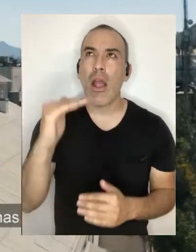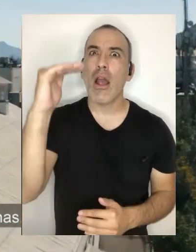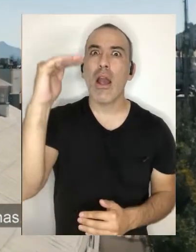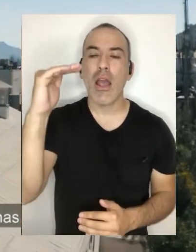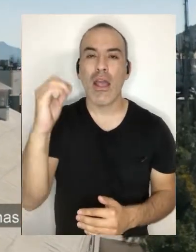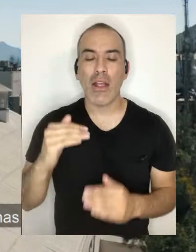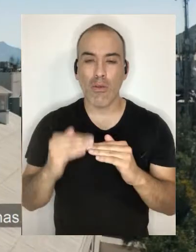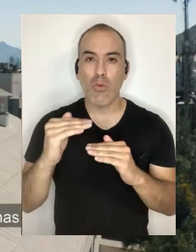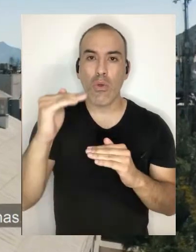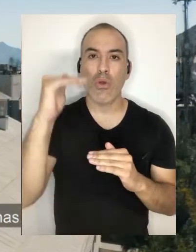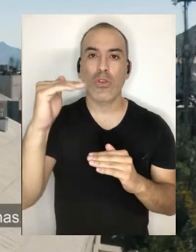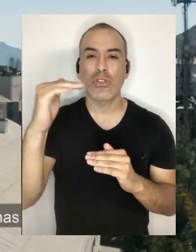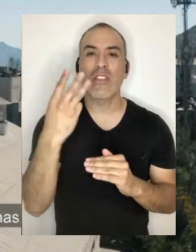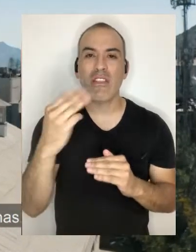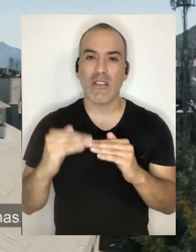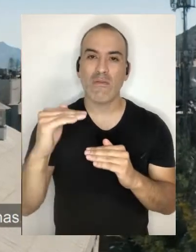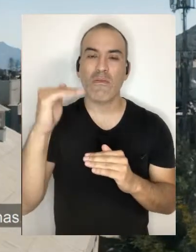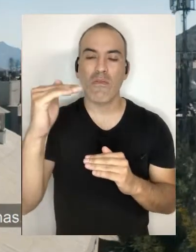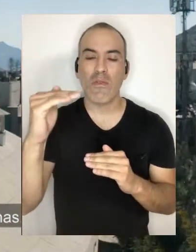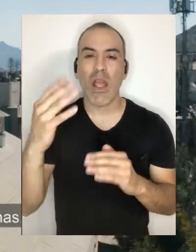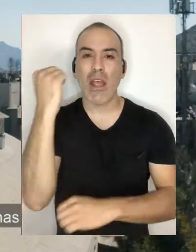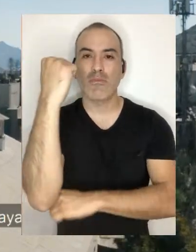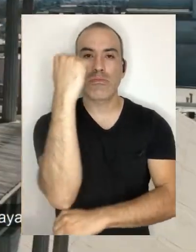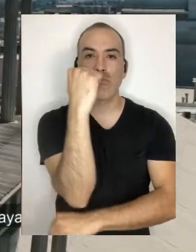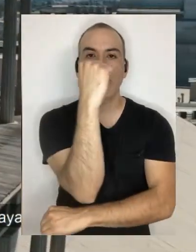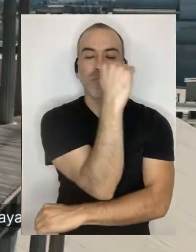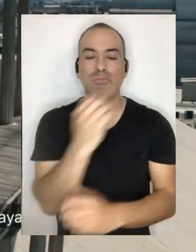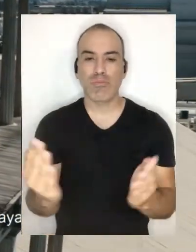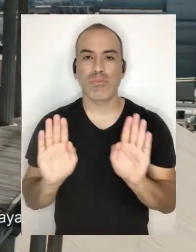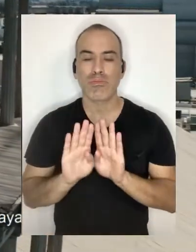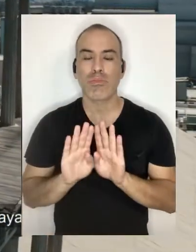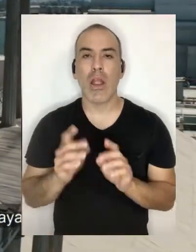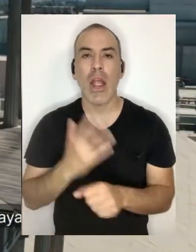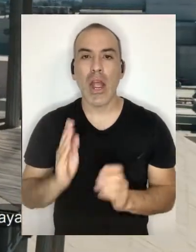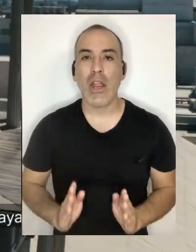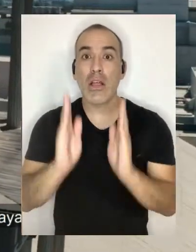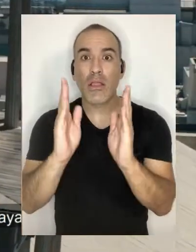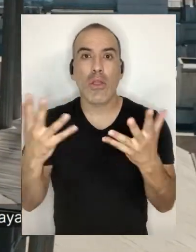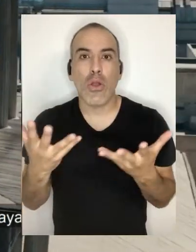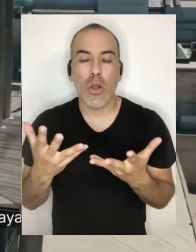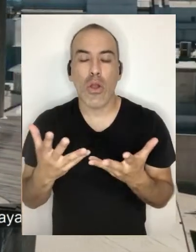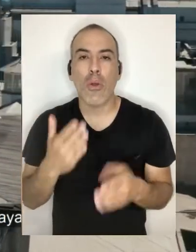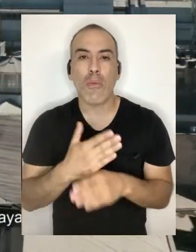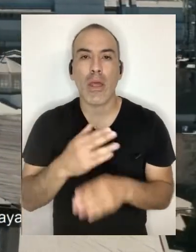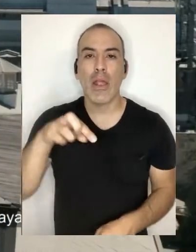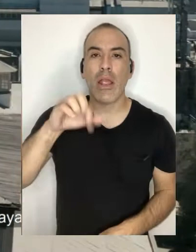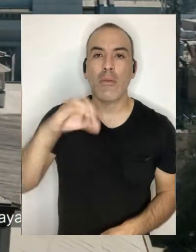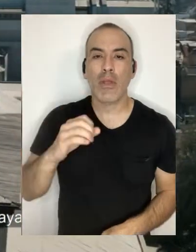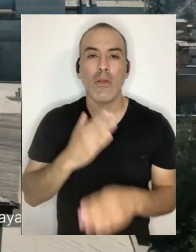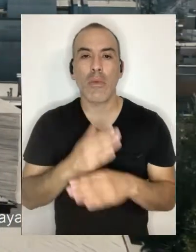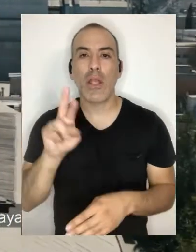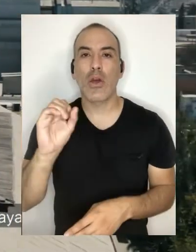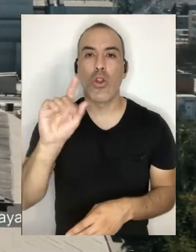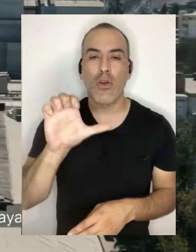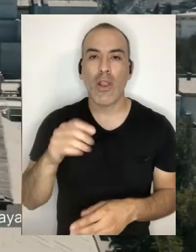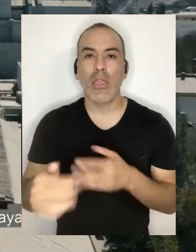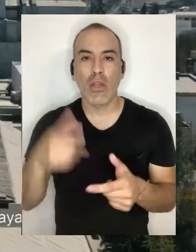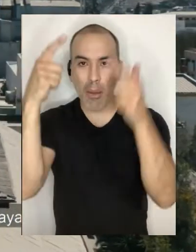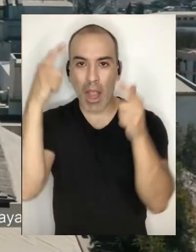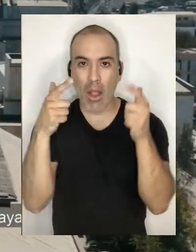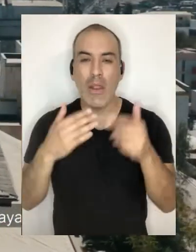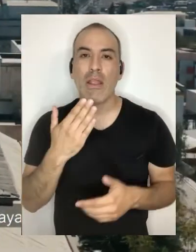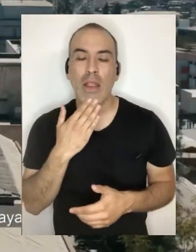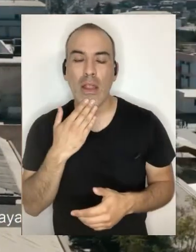de 3 niveles rodeados por columnas. En el edificio se utilizó pino Oregón y roble del Maule, así